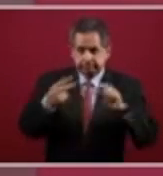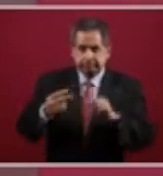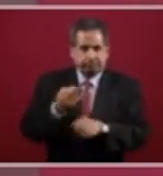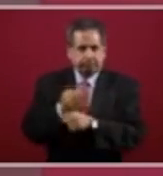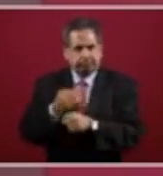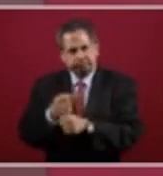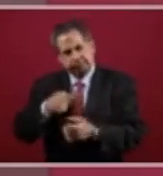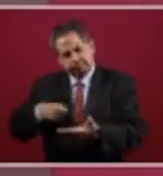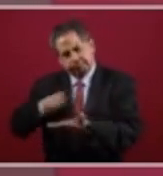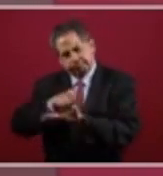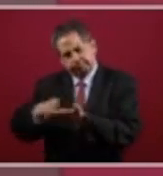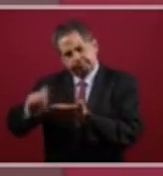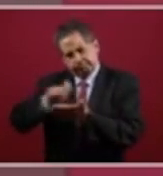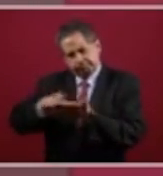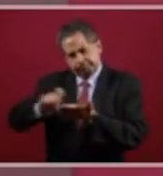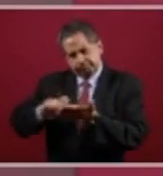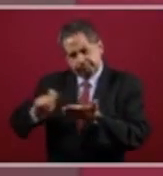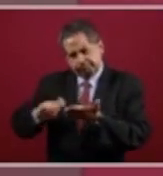algo